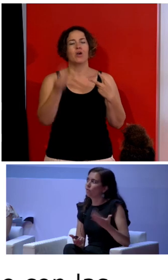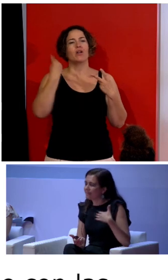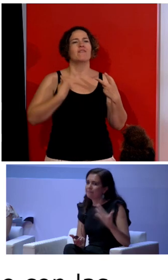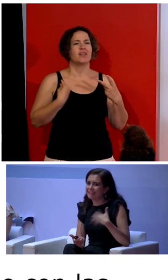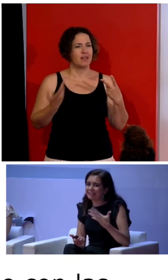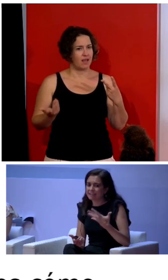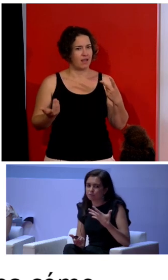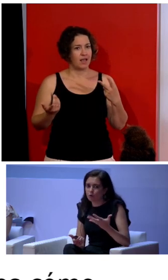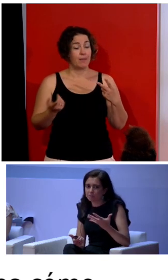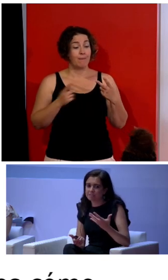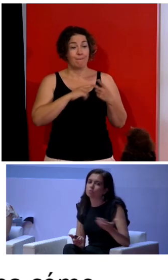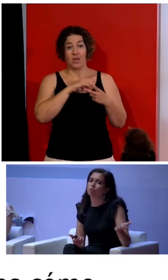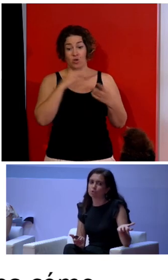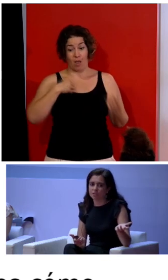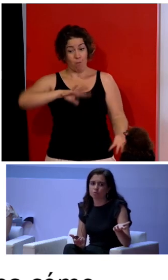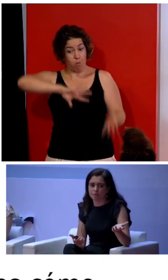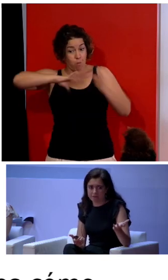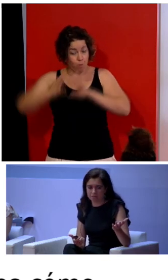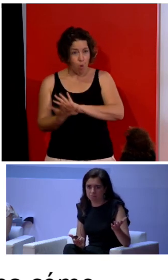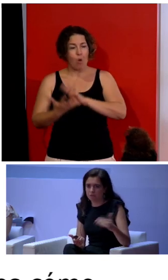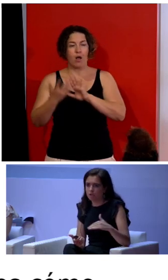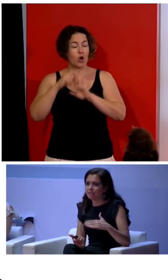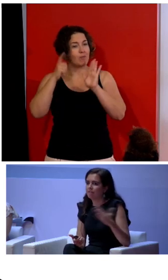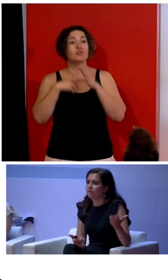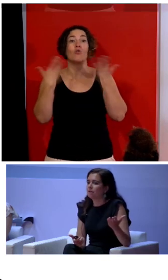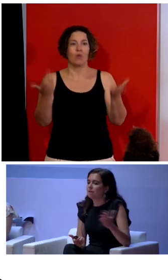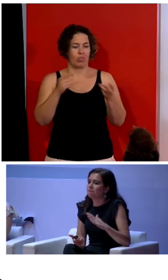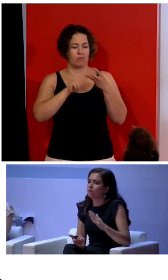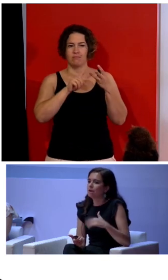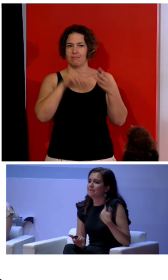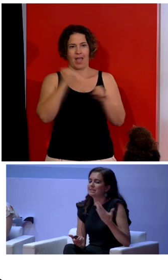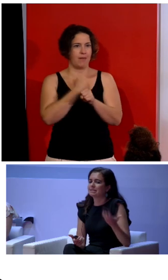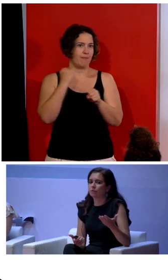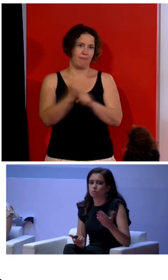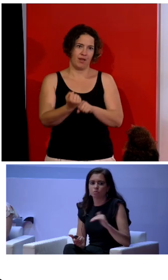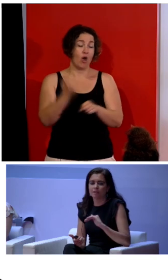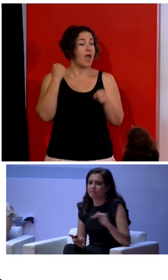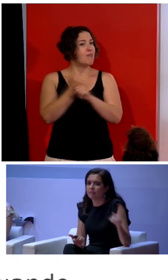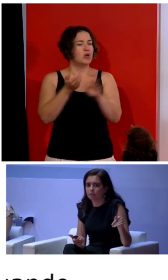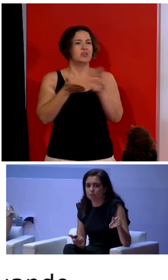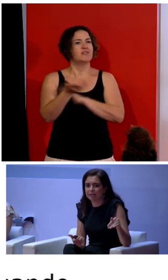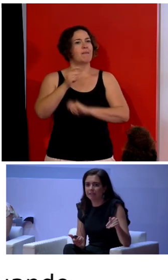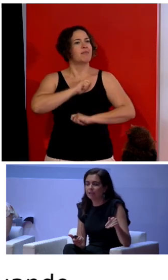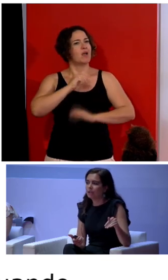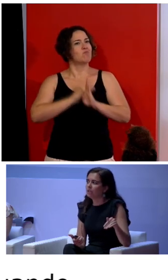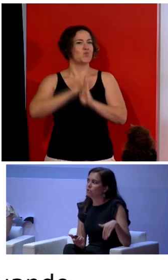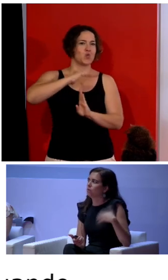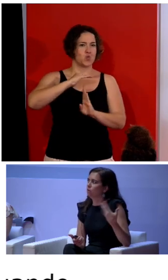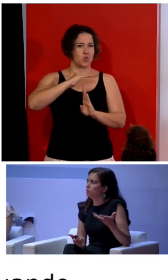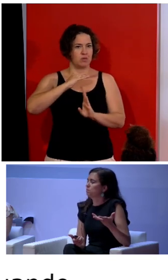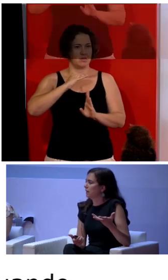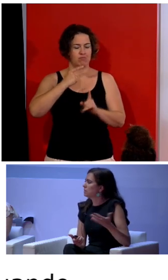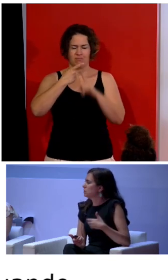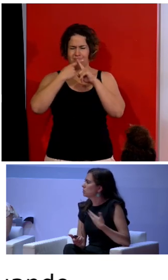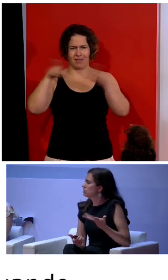cuando verdaderamente la transformas es cuando consigues un empleo. O sea, el empleo cambias de estatus, es una diferencia total y sobre todo